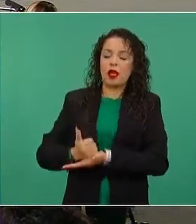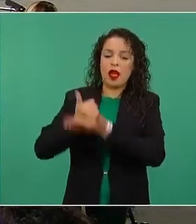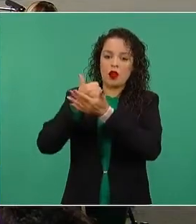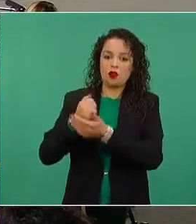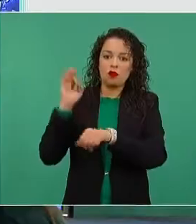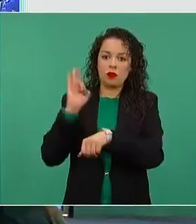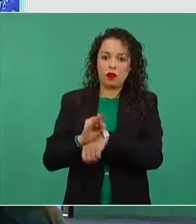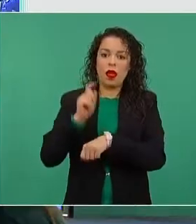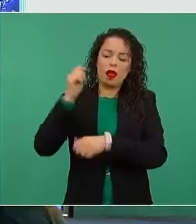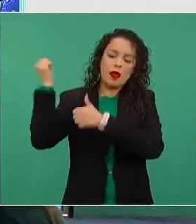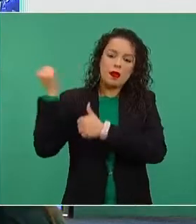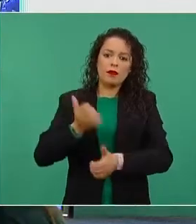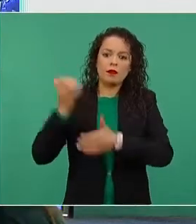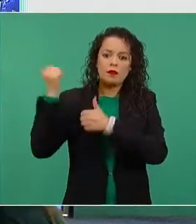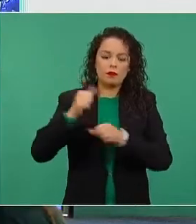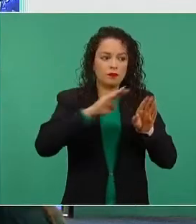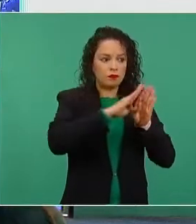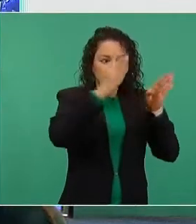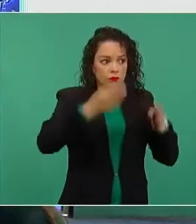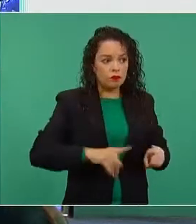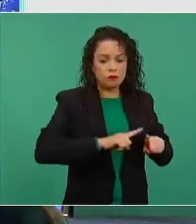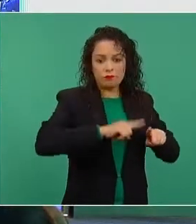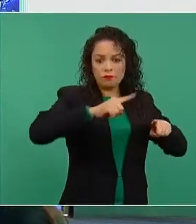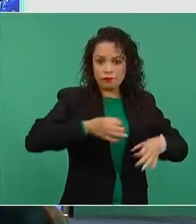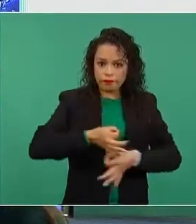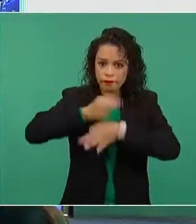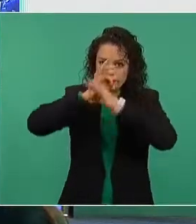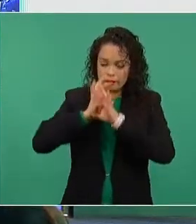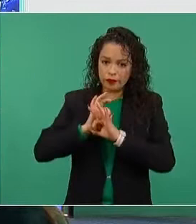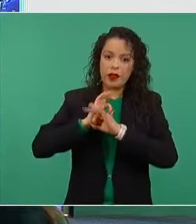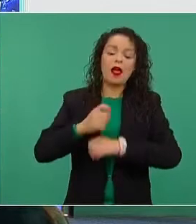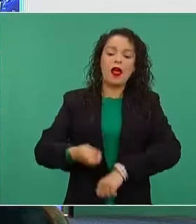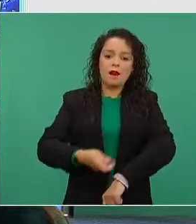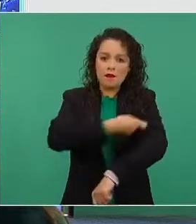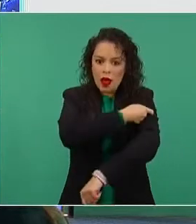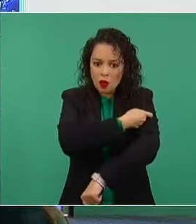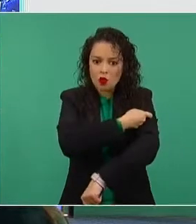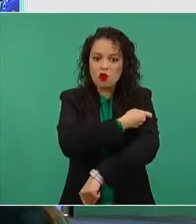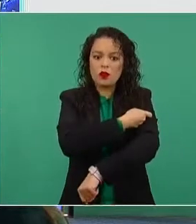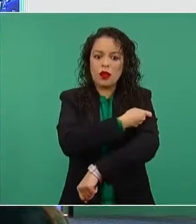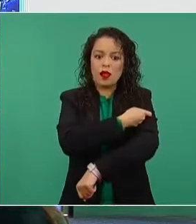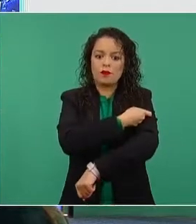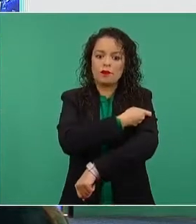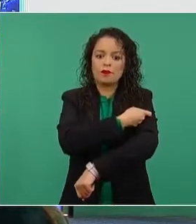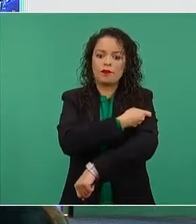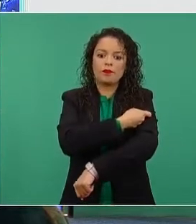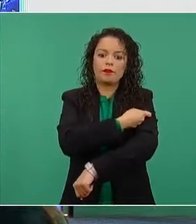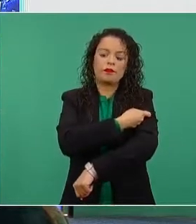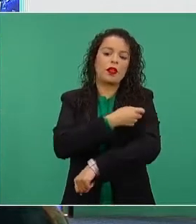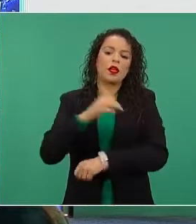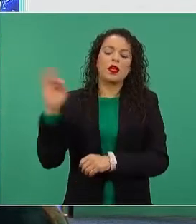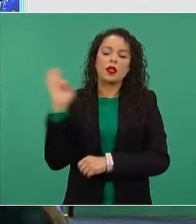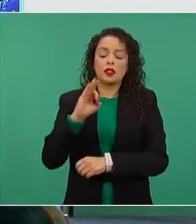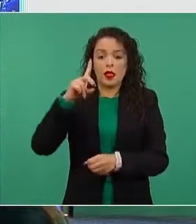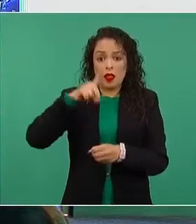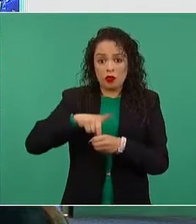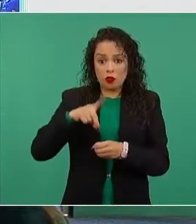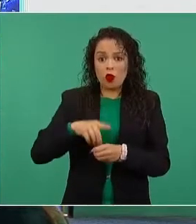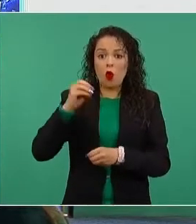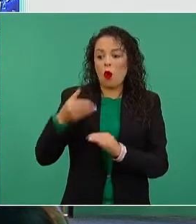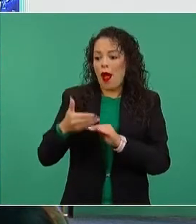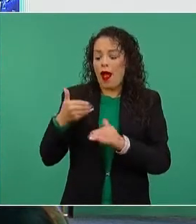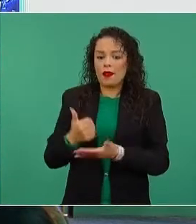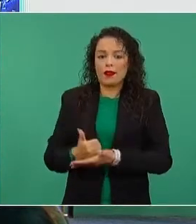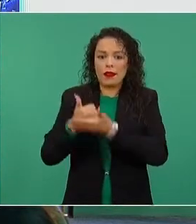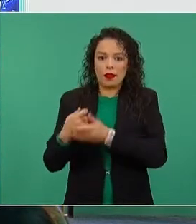para ventiladores y para vacunas, sean donaciones o préstamos o adelantos de vacunas. Y señalar que el día